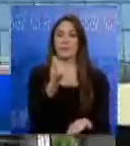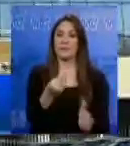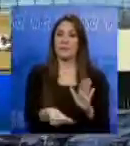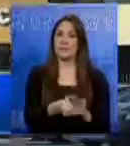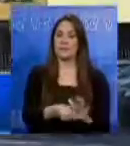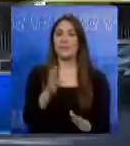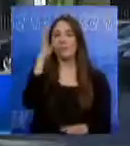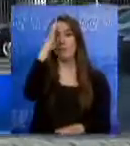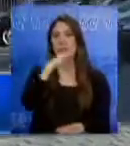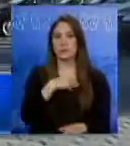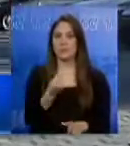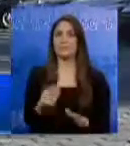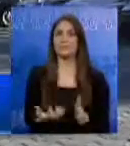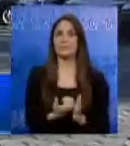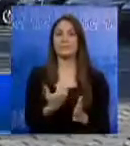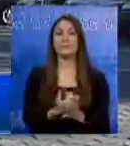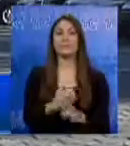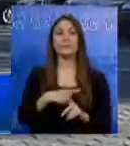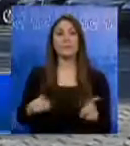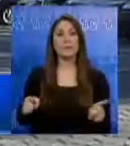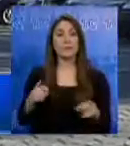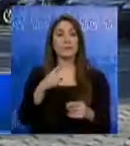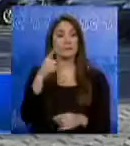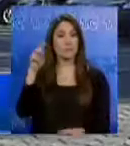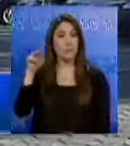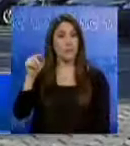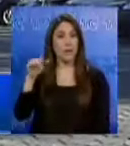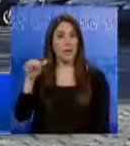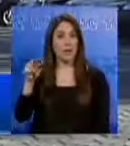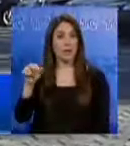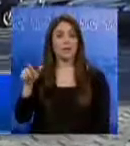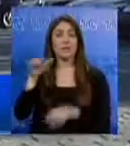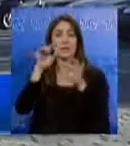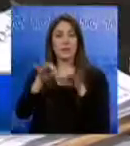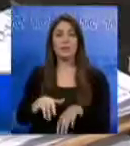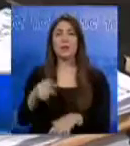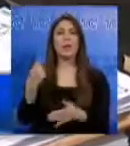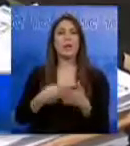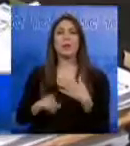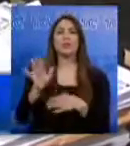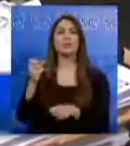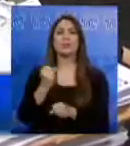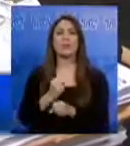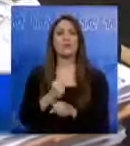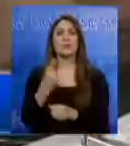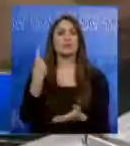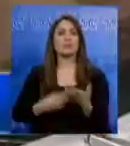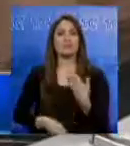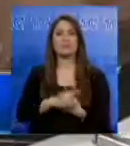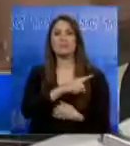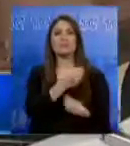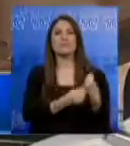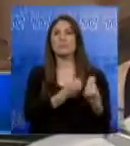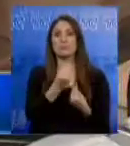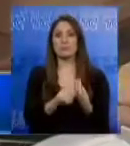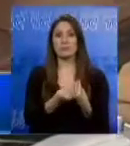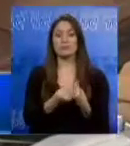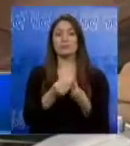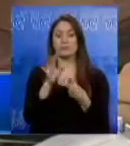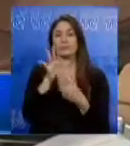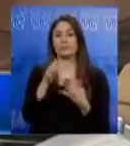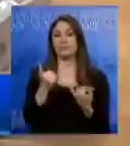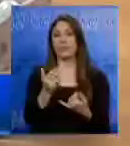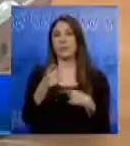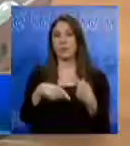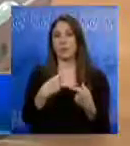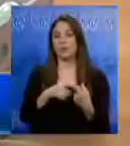pases policiales. En su versión, Mariana P. explicó cuál era el trabajo que cumplía Alexis C. en la presidencia